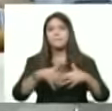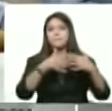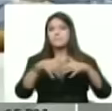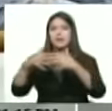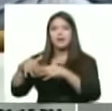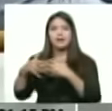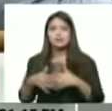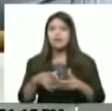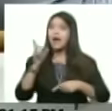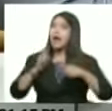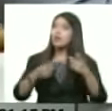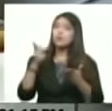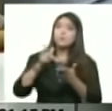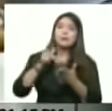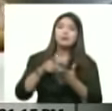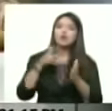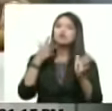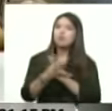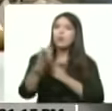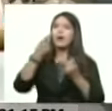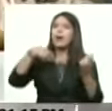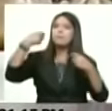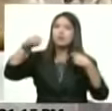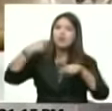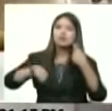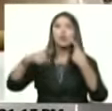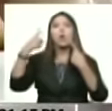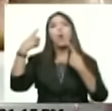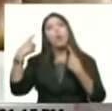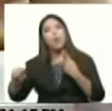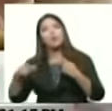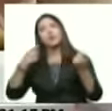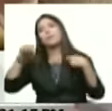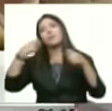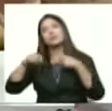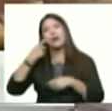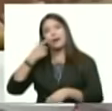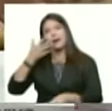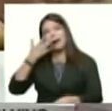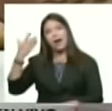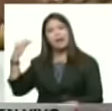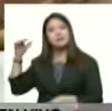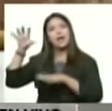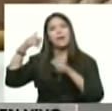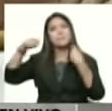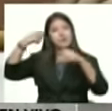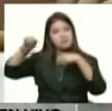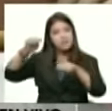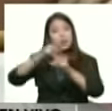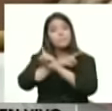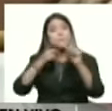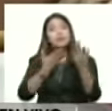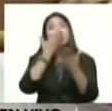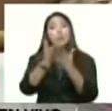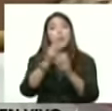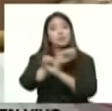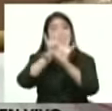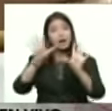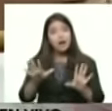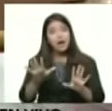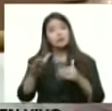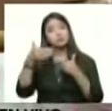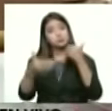cuales muchas son activas en el tema de la exportación, otras han exportado en el pasado reciente, y hay unas propuestas muy concretas que se